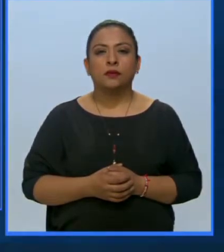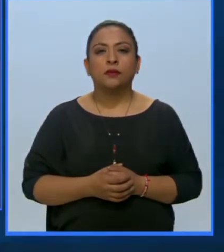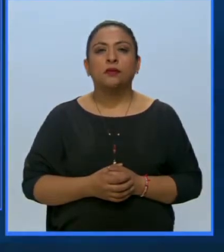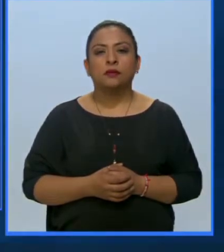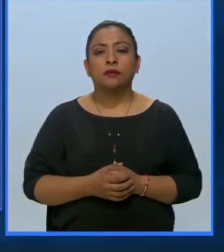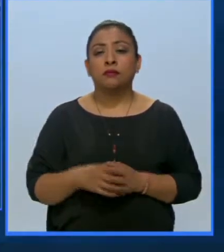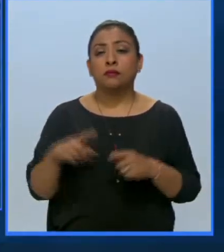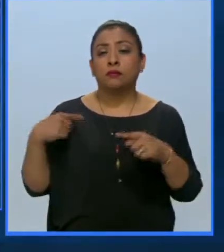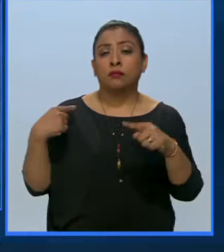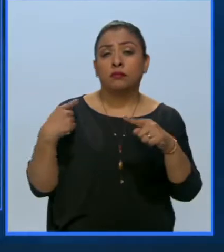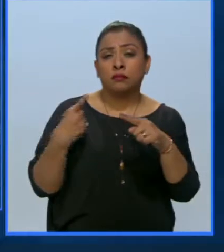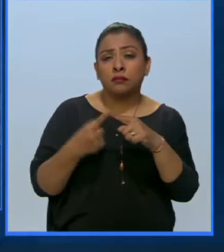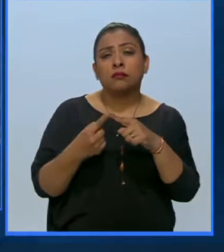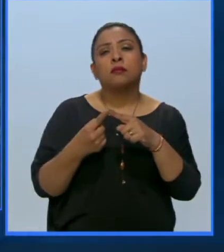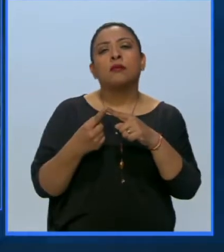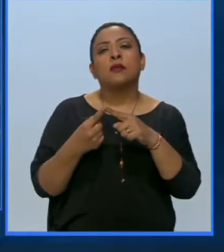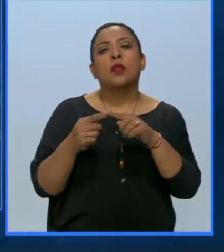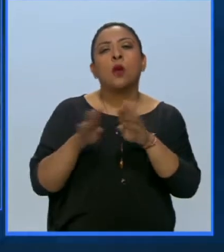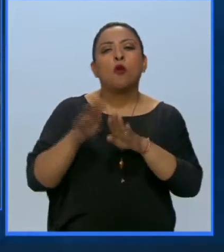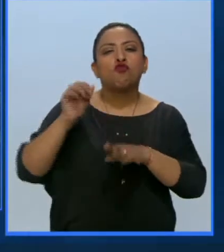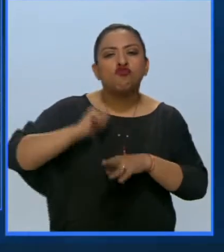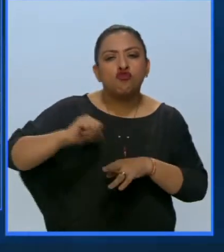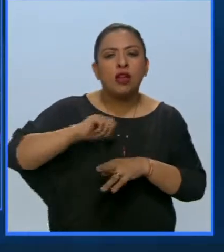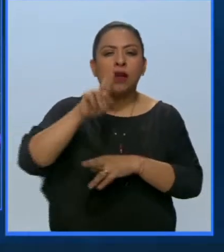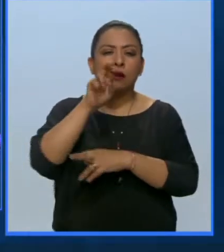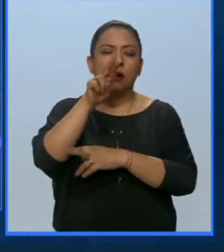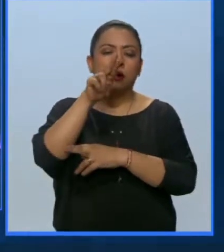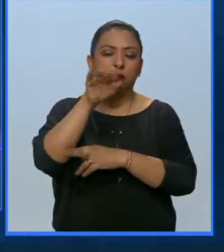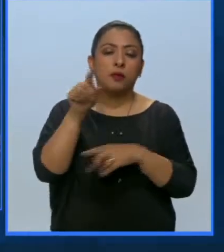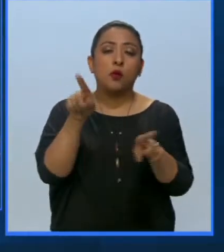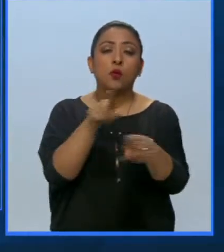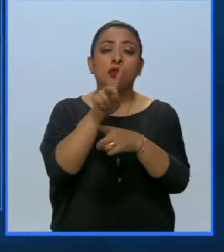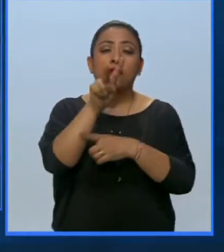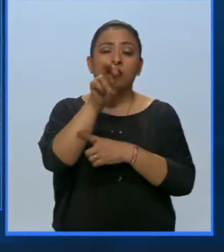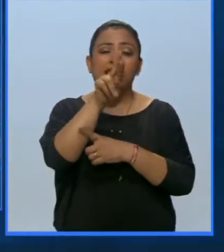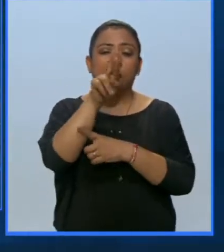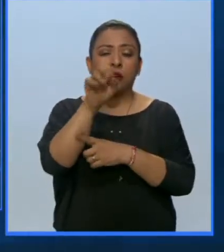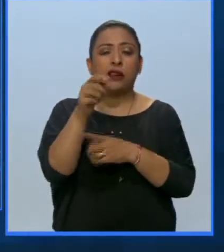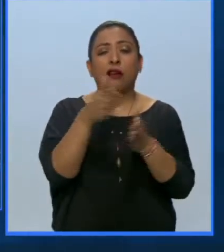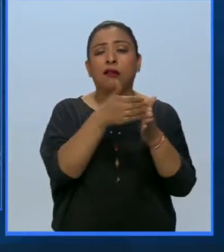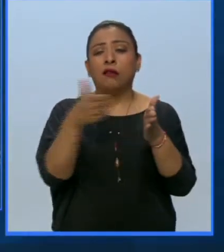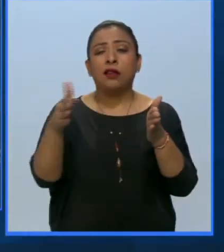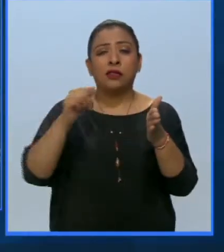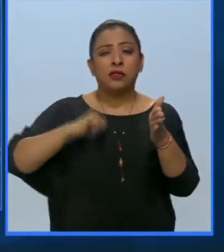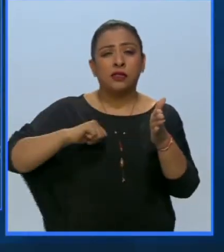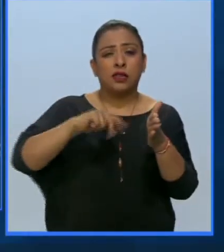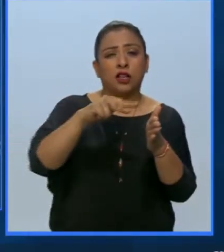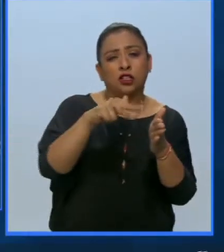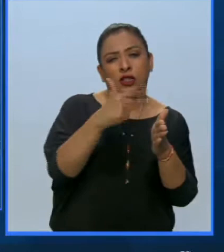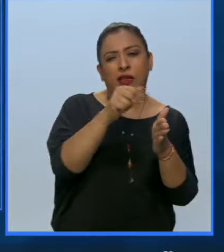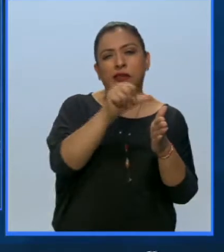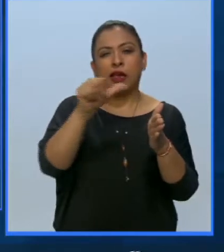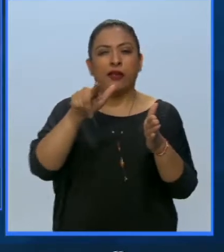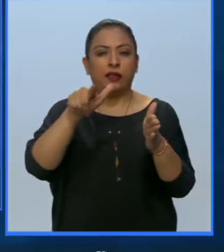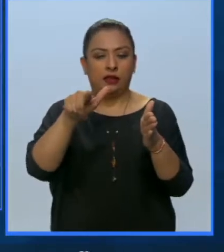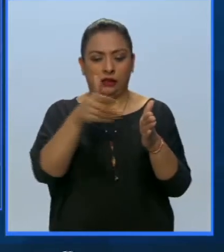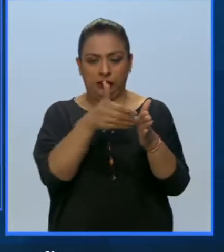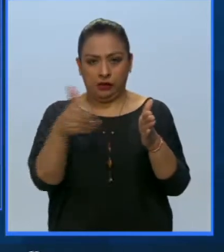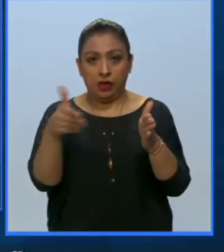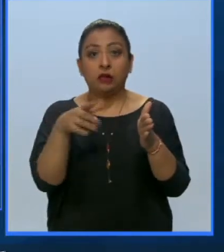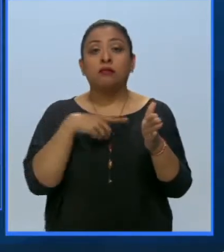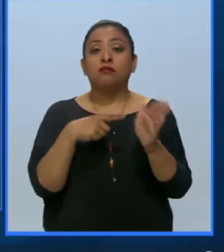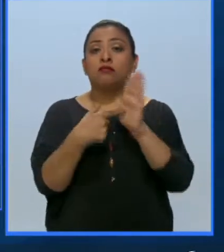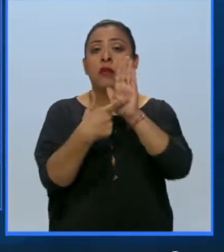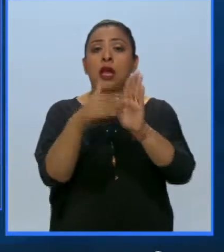Un recorrido por el medioevo, el renacimiento y la música virreinal, comprendido entre los siglos XIII y XVII, es lo que ofreció